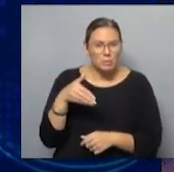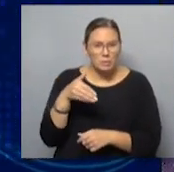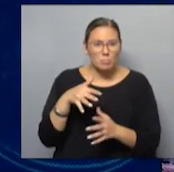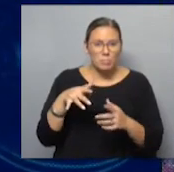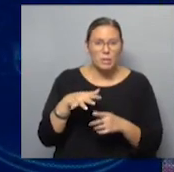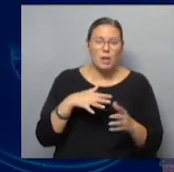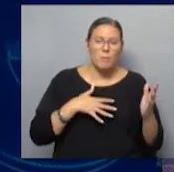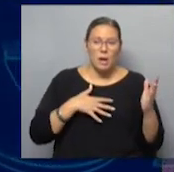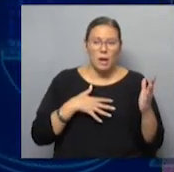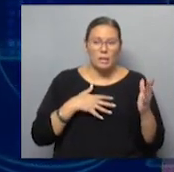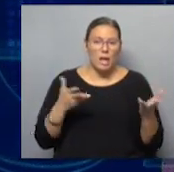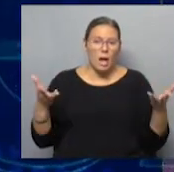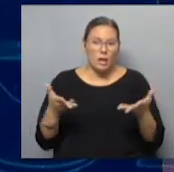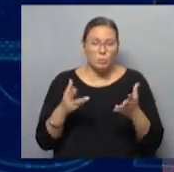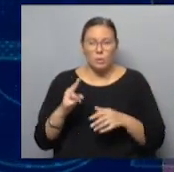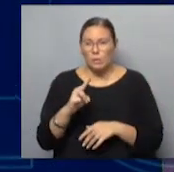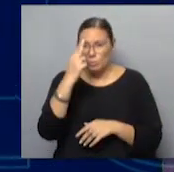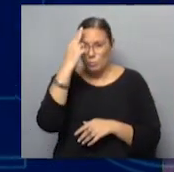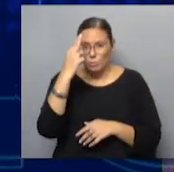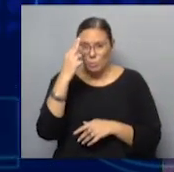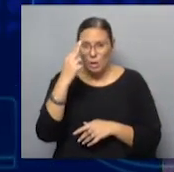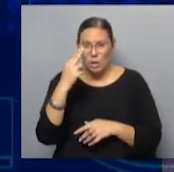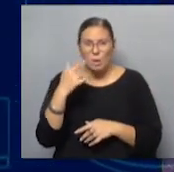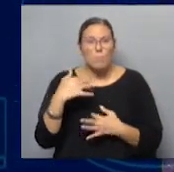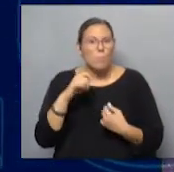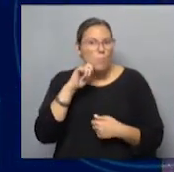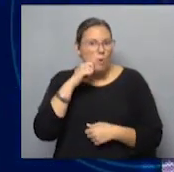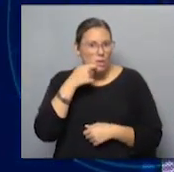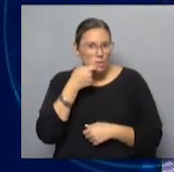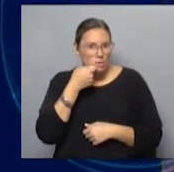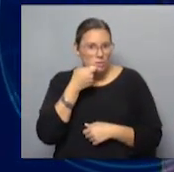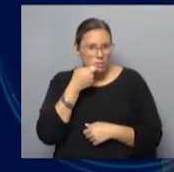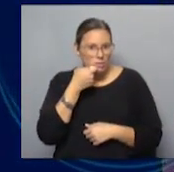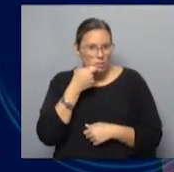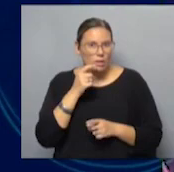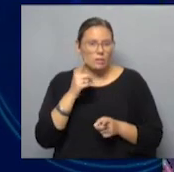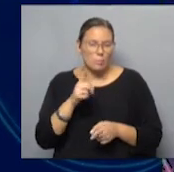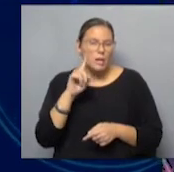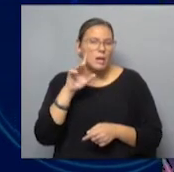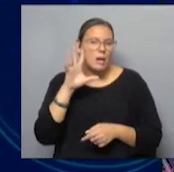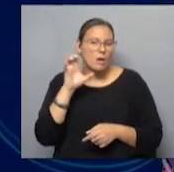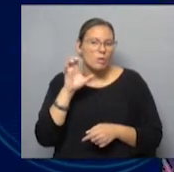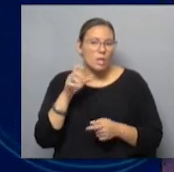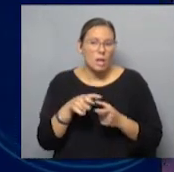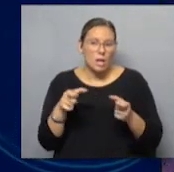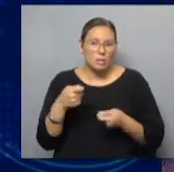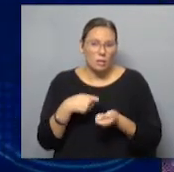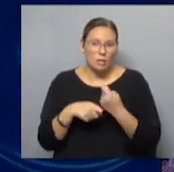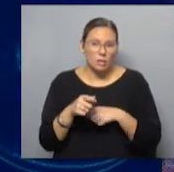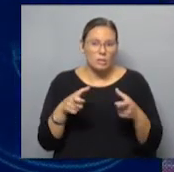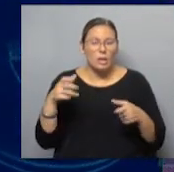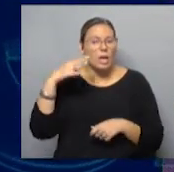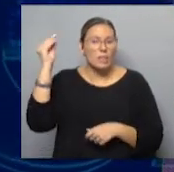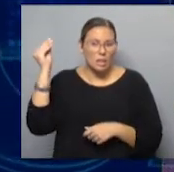escena flamenca actual del Uruguay, que está en muy alta estima. Y, por supuesto, recordarles a todos que las entradas están en venta en